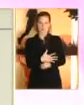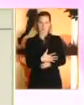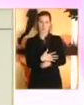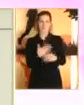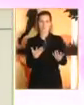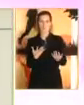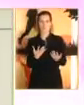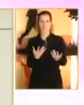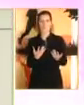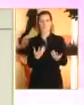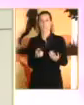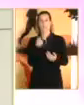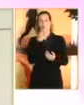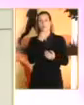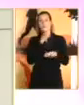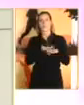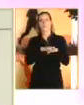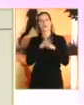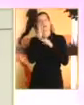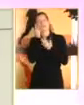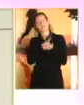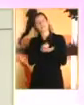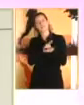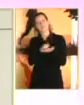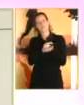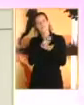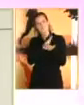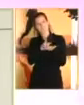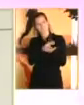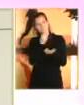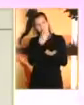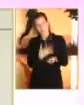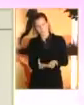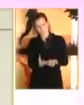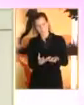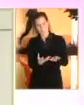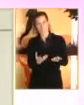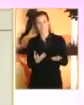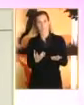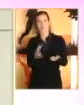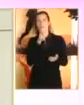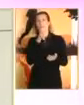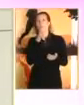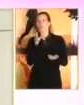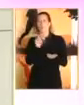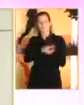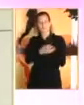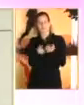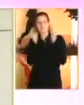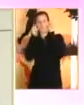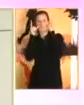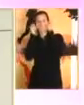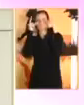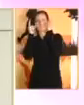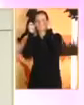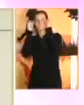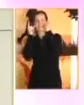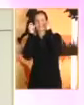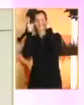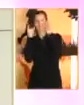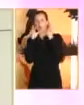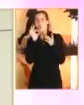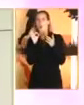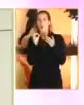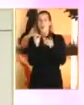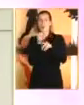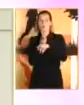bien para conciliar el sueño, o bien lo que nos ocurre es que nos despertamos muchas veces por la noche o que nos despertamos con mucha antelación. Entonces, bueno,